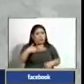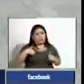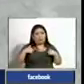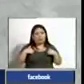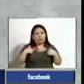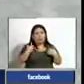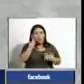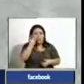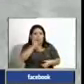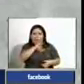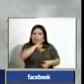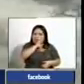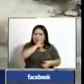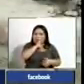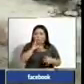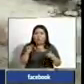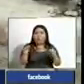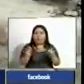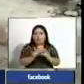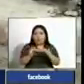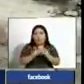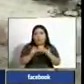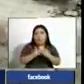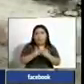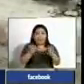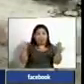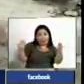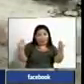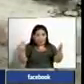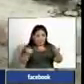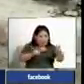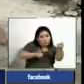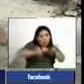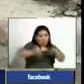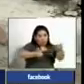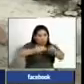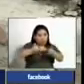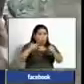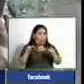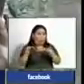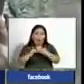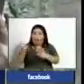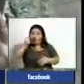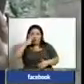estoy padeciendo como las del camión, que el camión no le ponemos combustible, no camino.